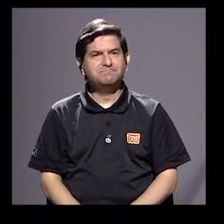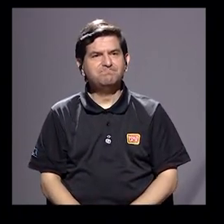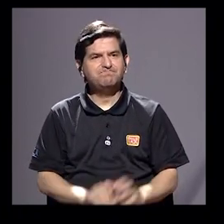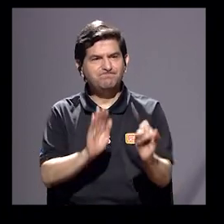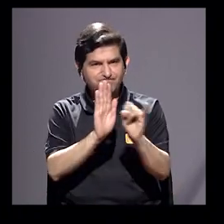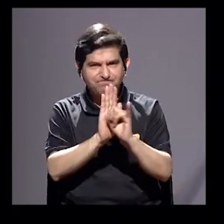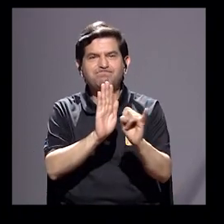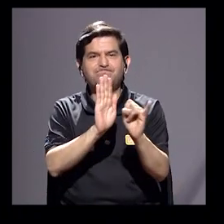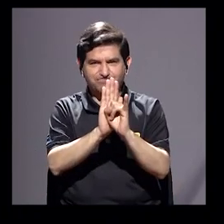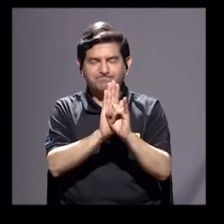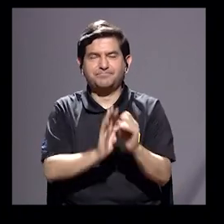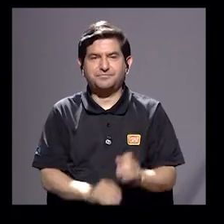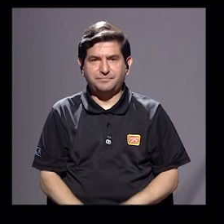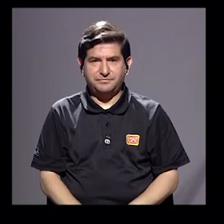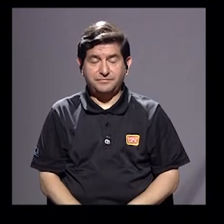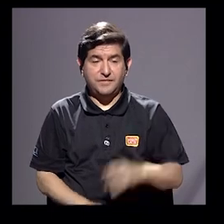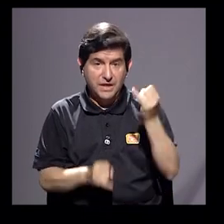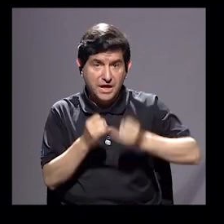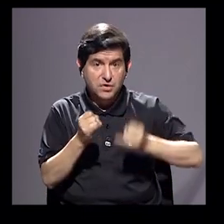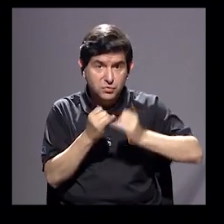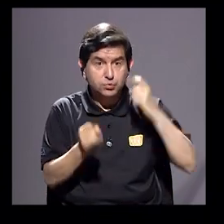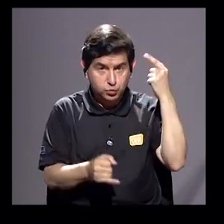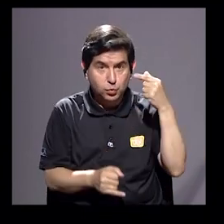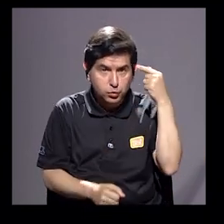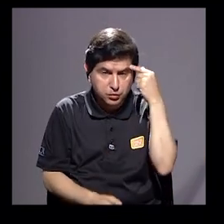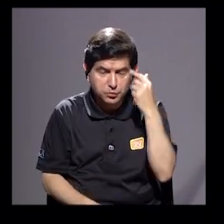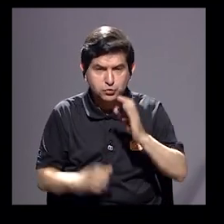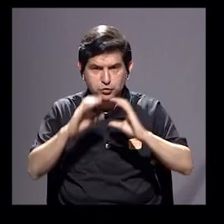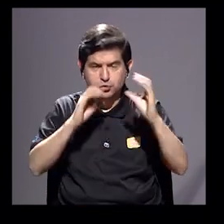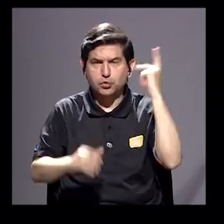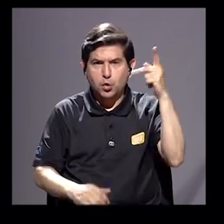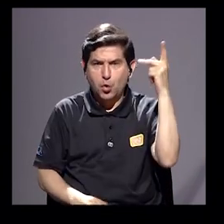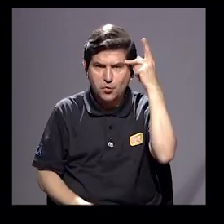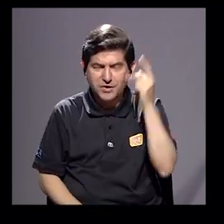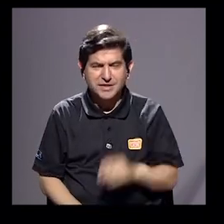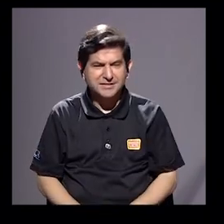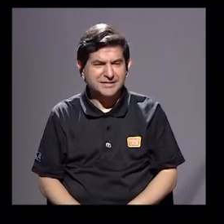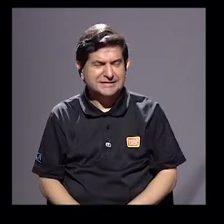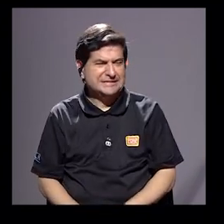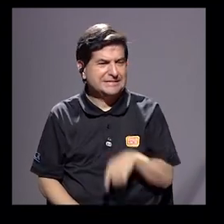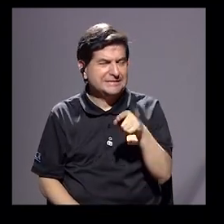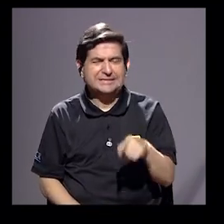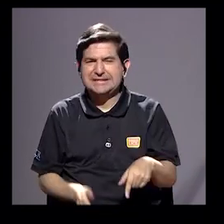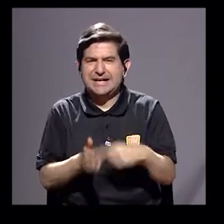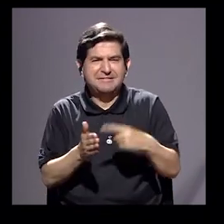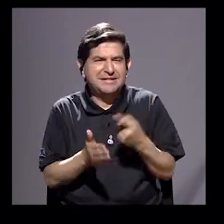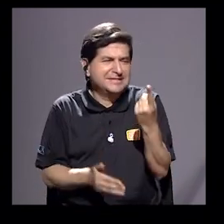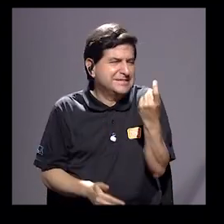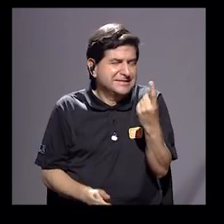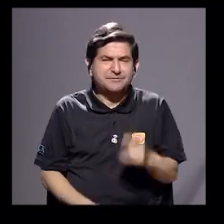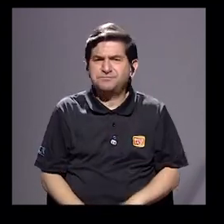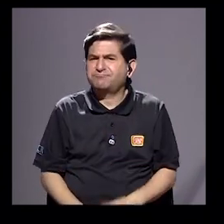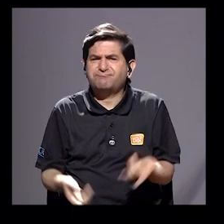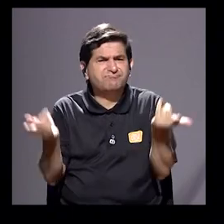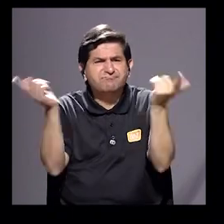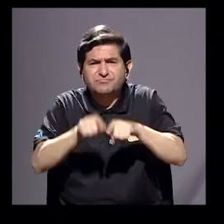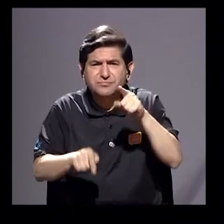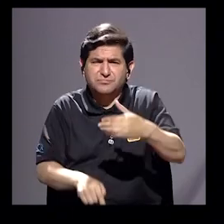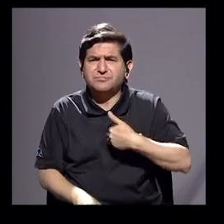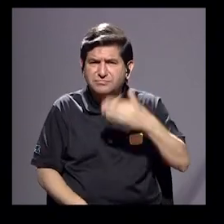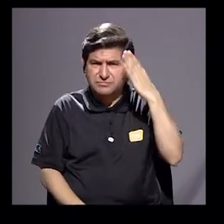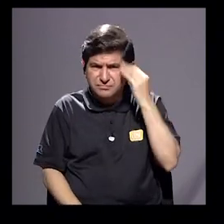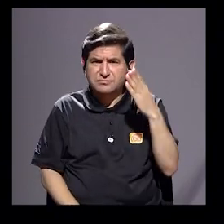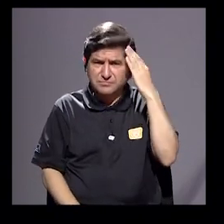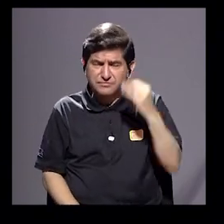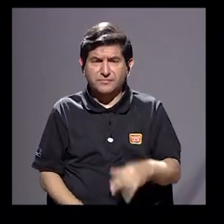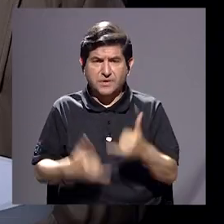identificado al menos en los últimos gobiernos y es que la comunicación política es muy deficitaria que será lo que está pasando raúl ustedes que tienen tanta